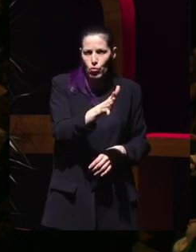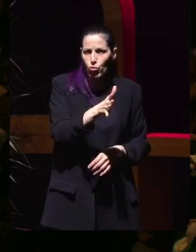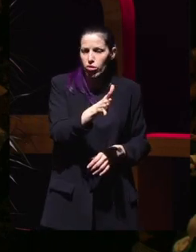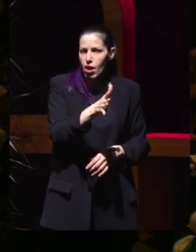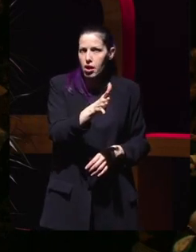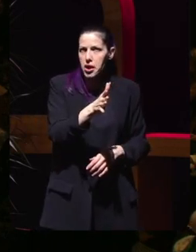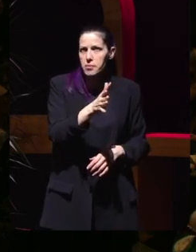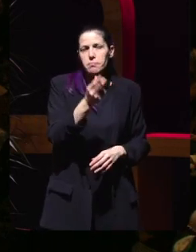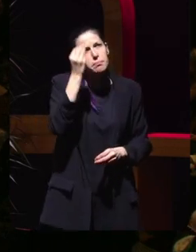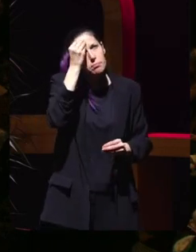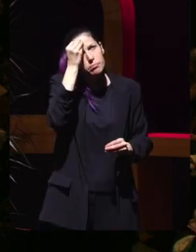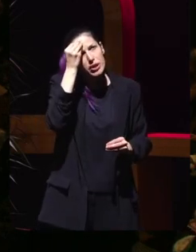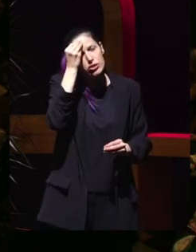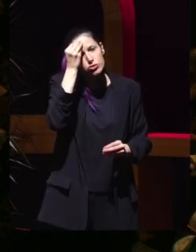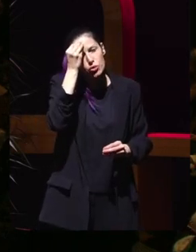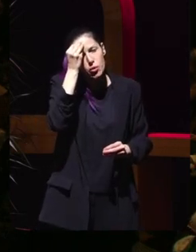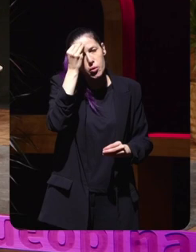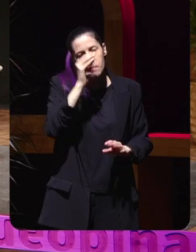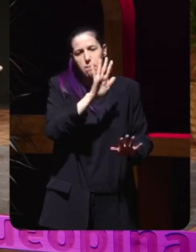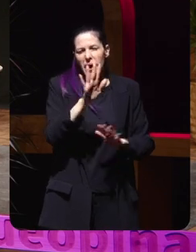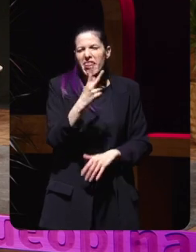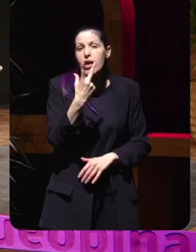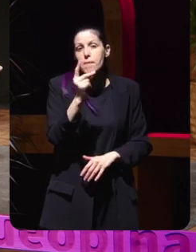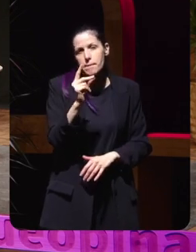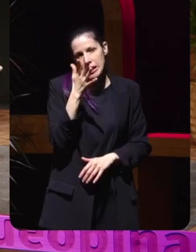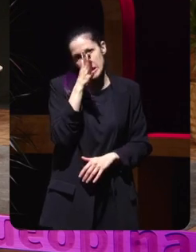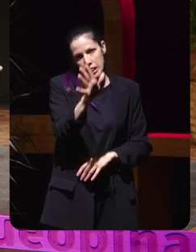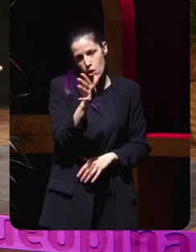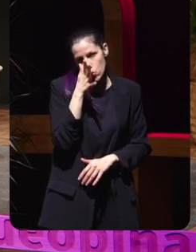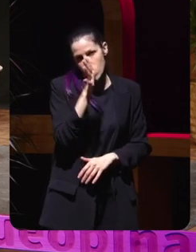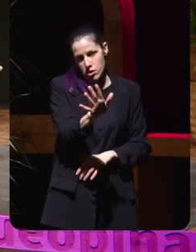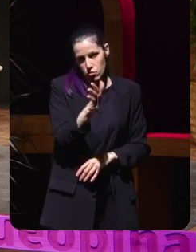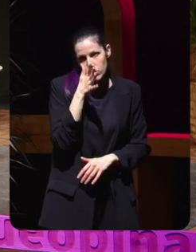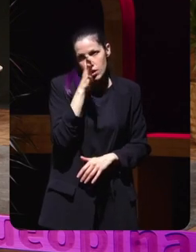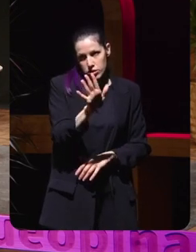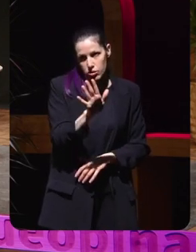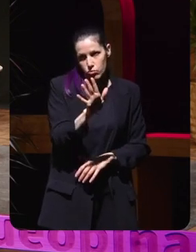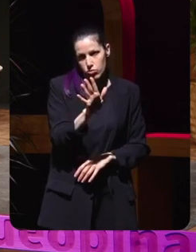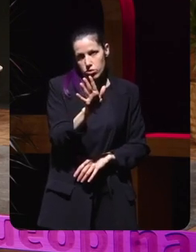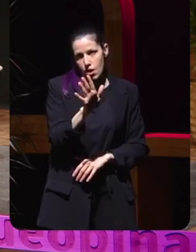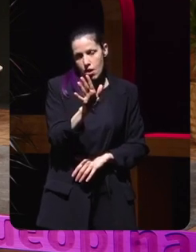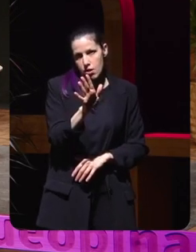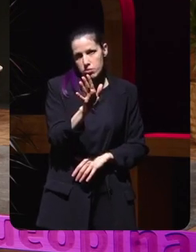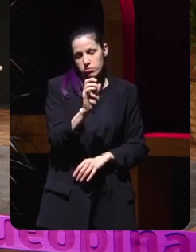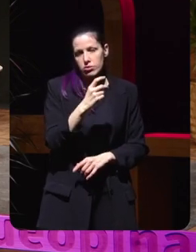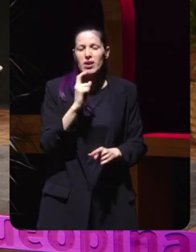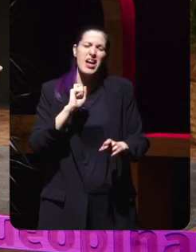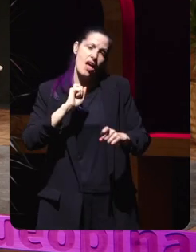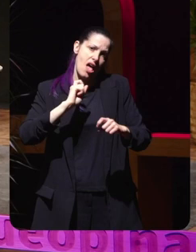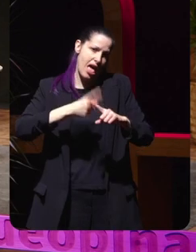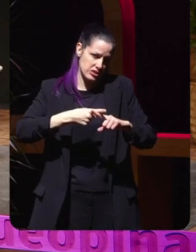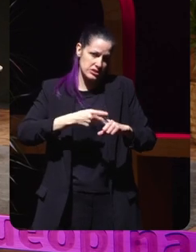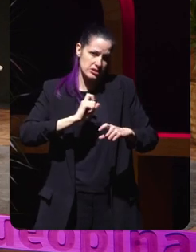creo que fueron más 20 denuncias alrededor de unas 20 denuncias a su ex pareja por bueno por